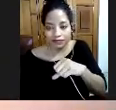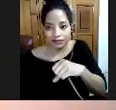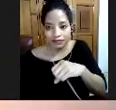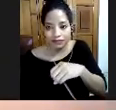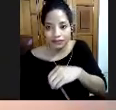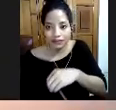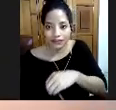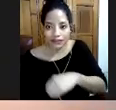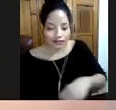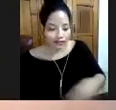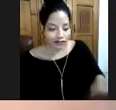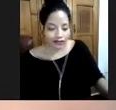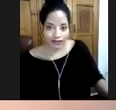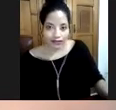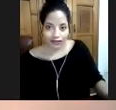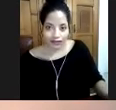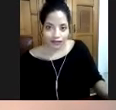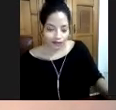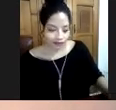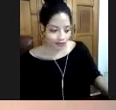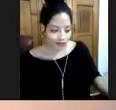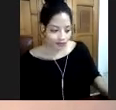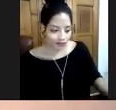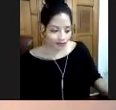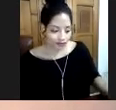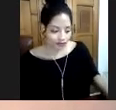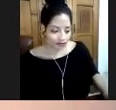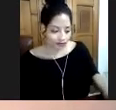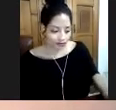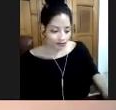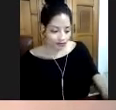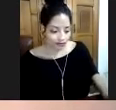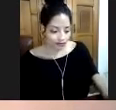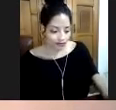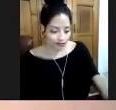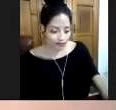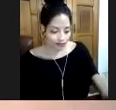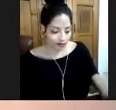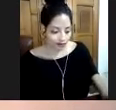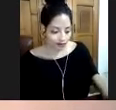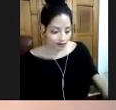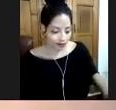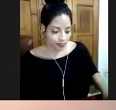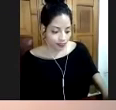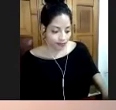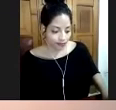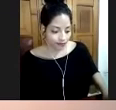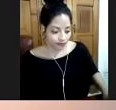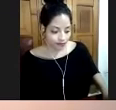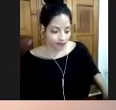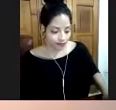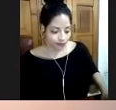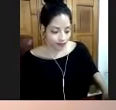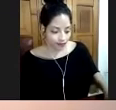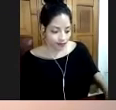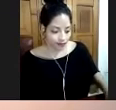Solamente agradecer el espacio en el que pudimos discutir cuáles son las problemáticas que se están dando con